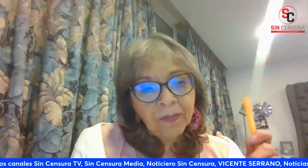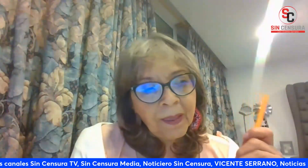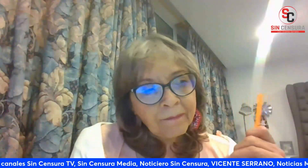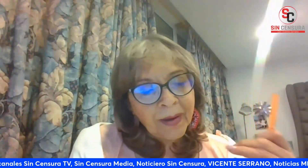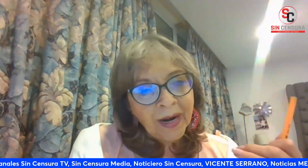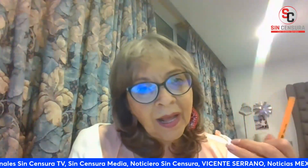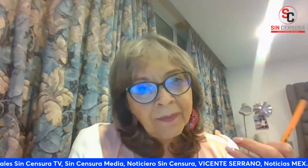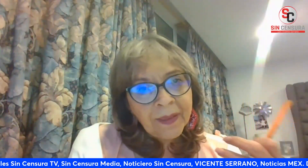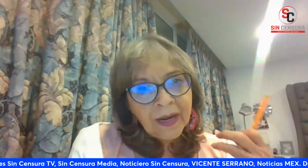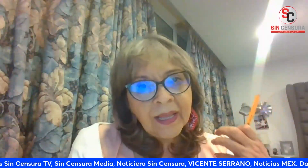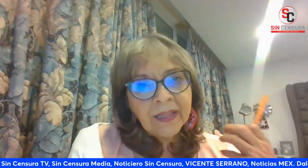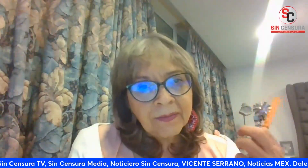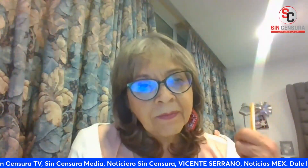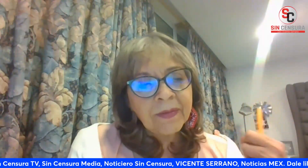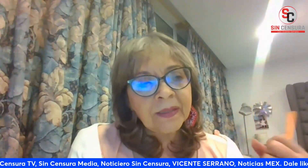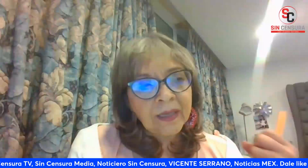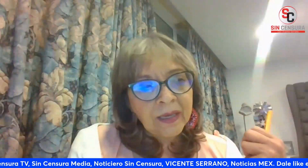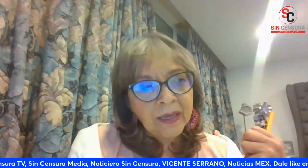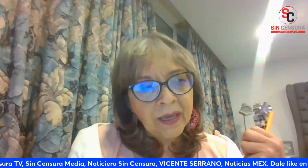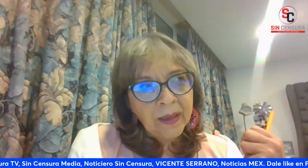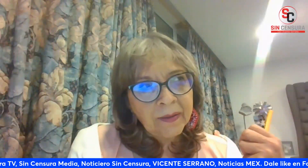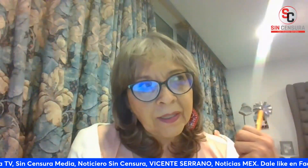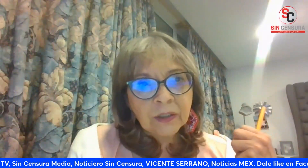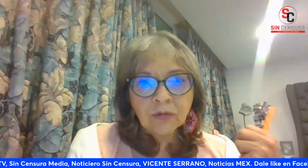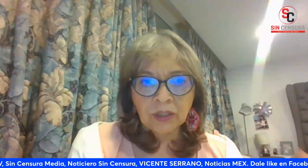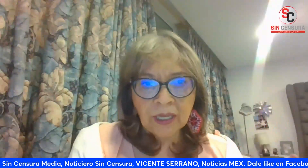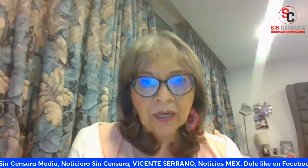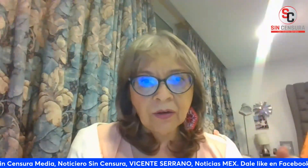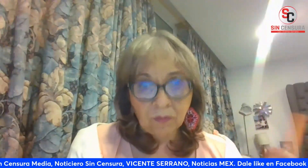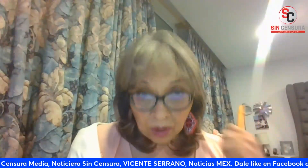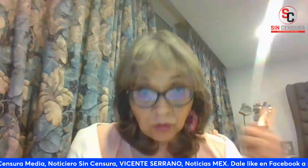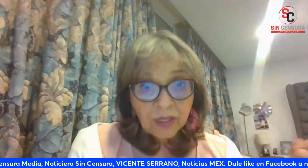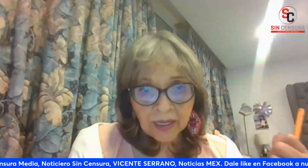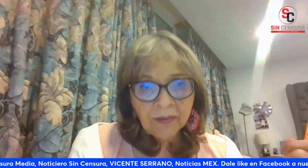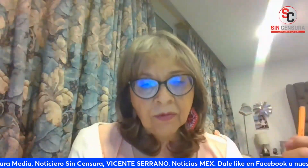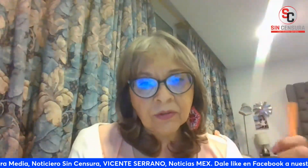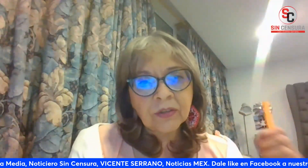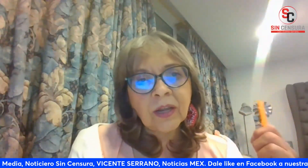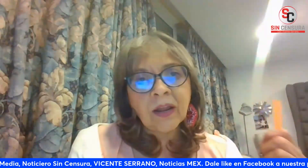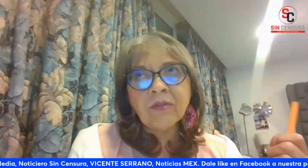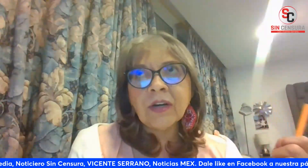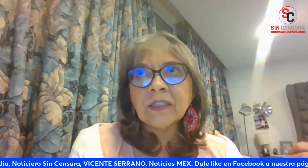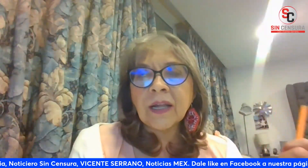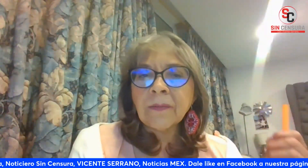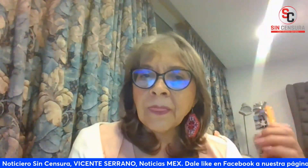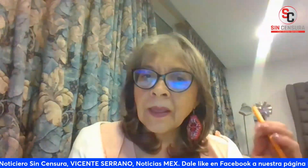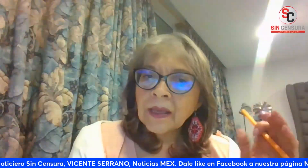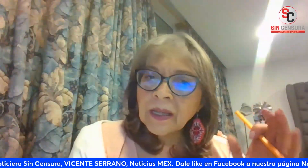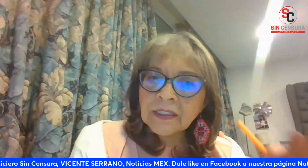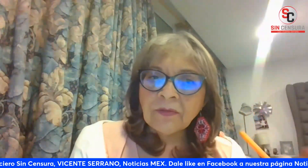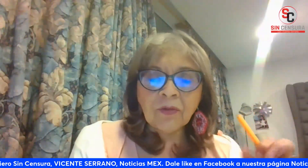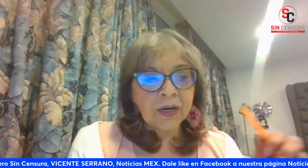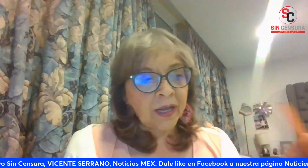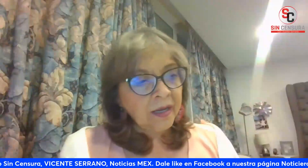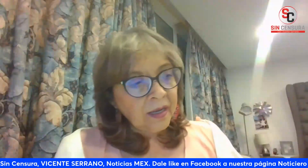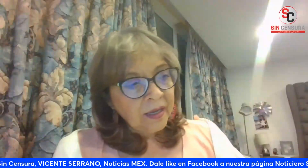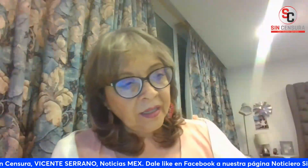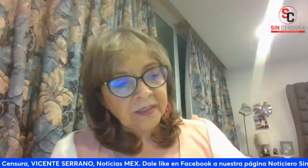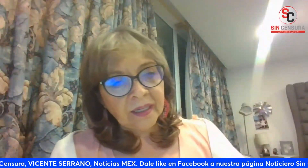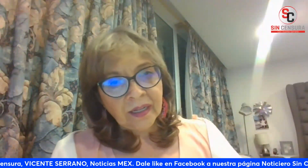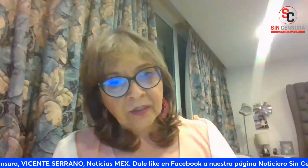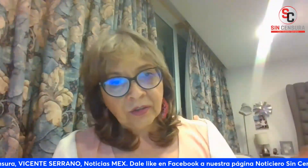haber hecho para legítimamente discutir cuando teníamos la fuerza que se